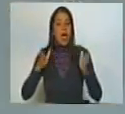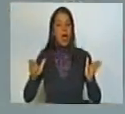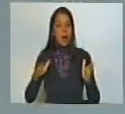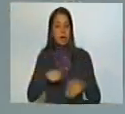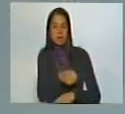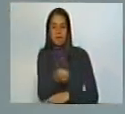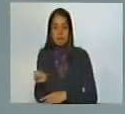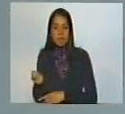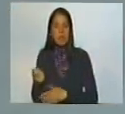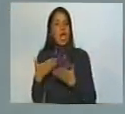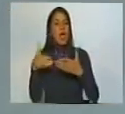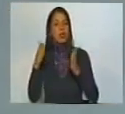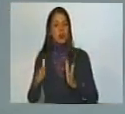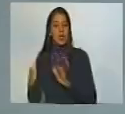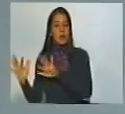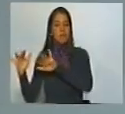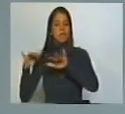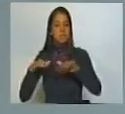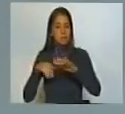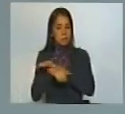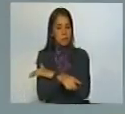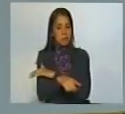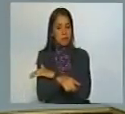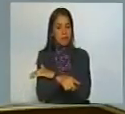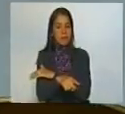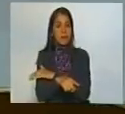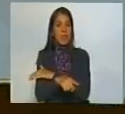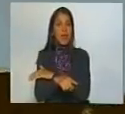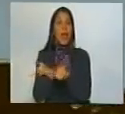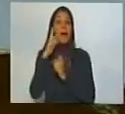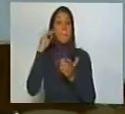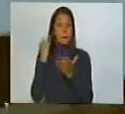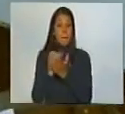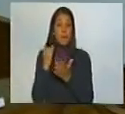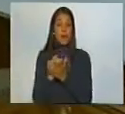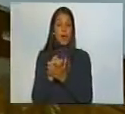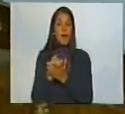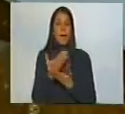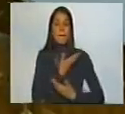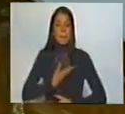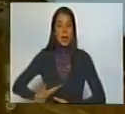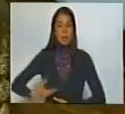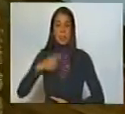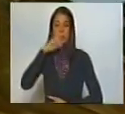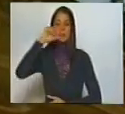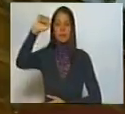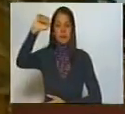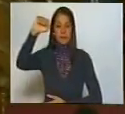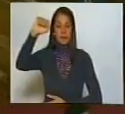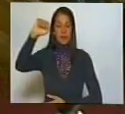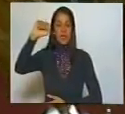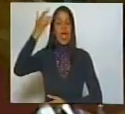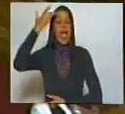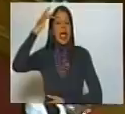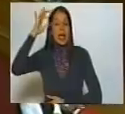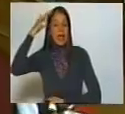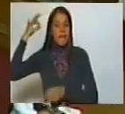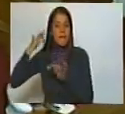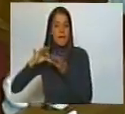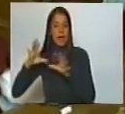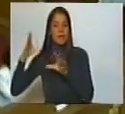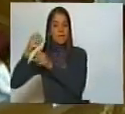a todos los estudiantes. Y esa es una muestra de que el presidente Nicolás Maduro cree en esta